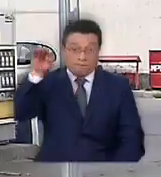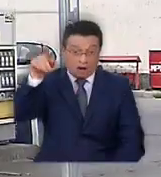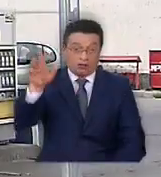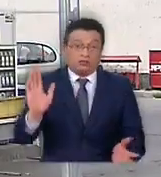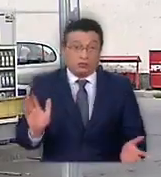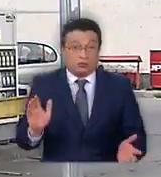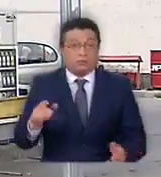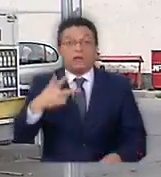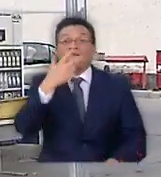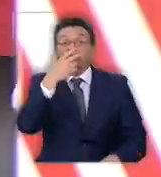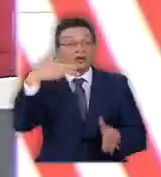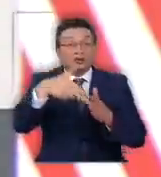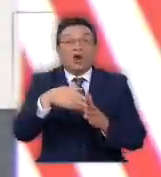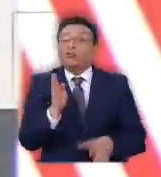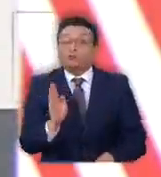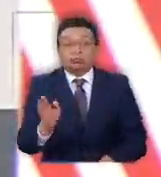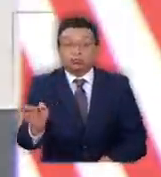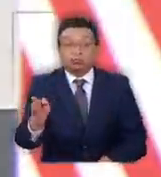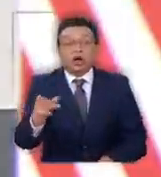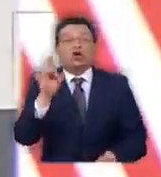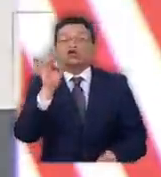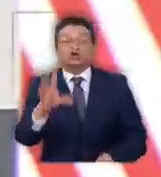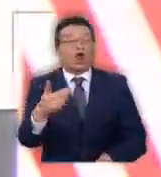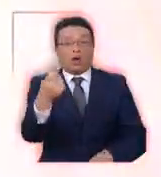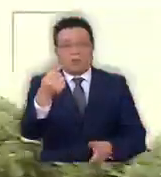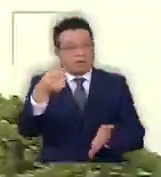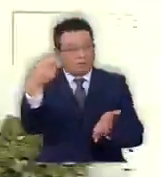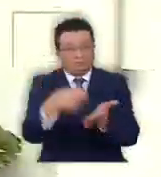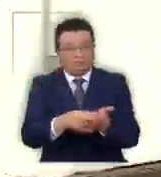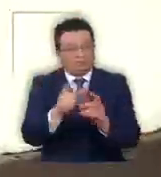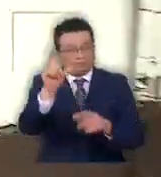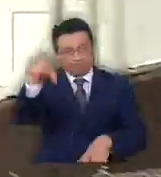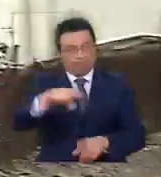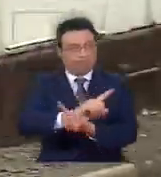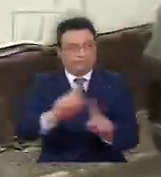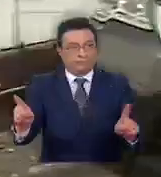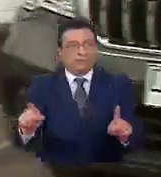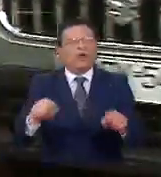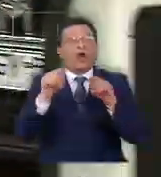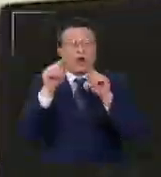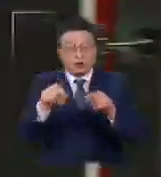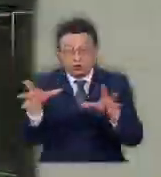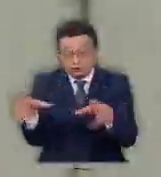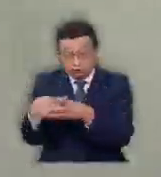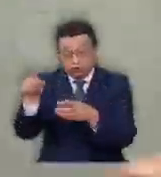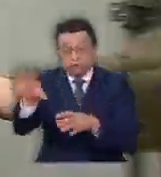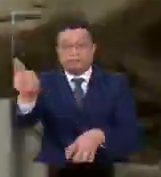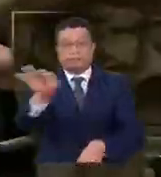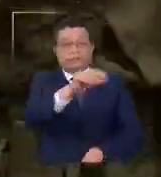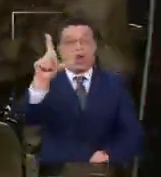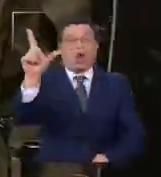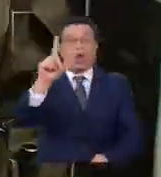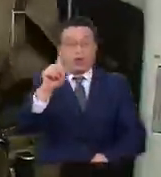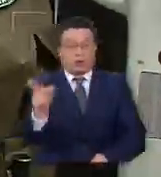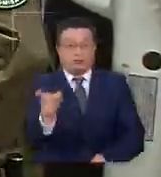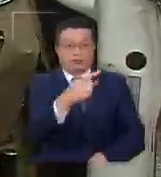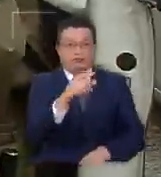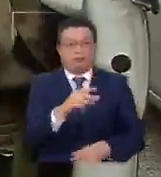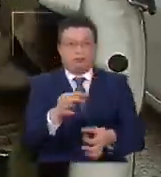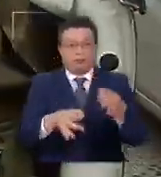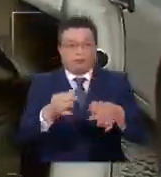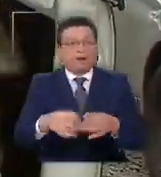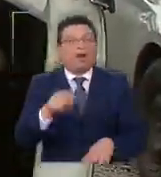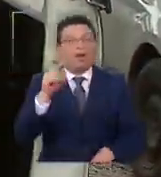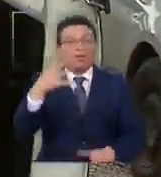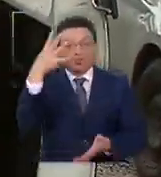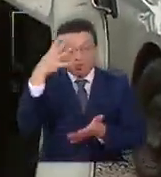La bencinera sigue operando y recibe solo dinero en efectivo. La banda será formalizada este lunes. Más de 4.000 tarjetas de